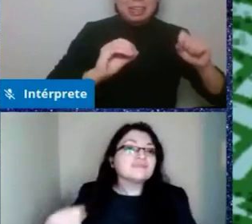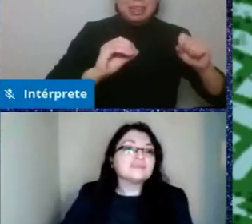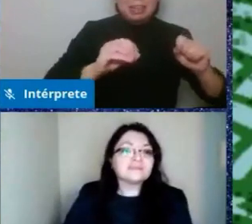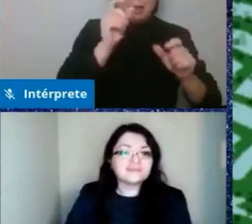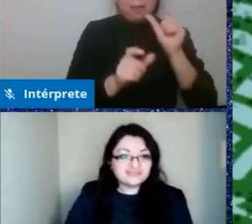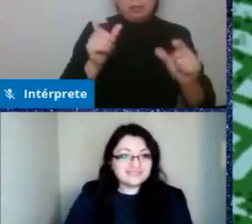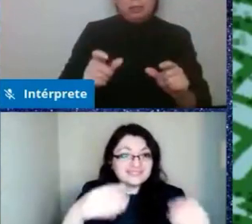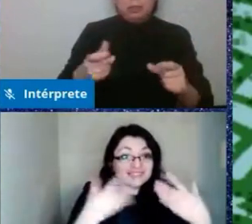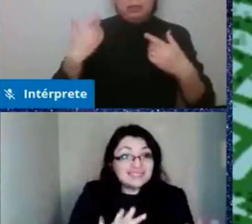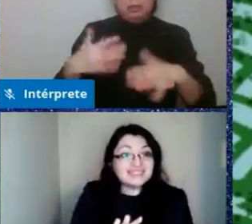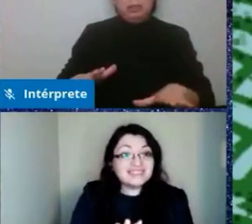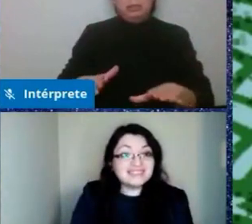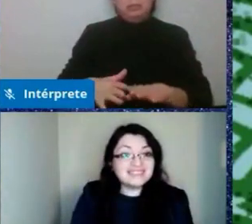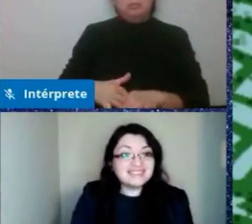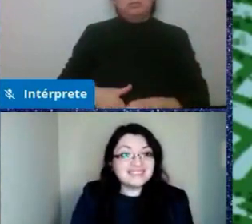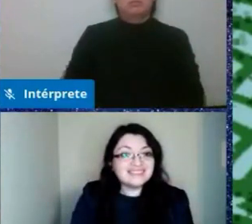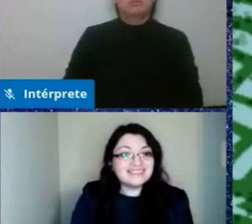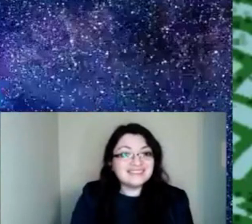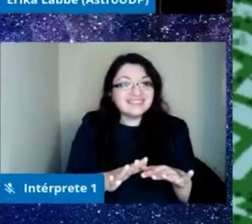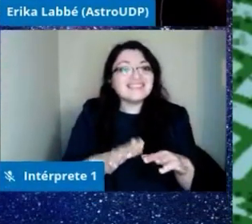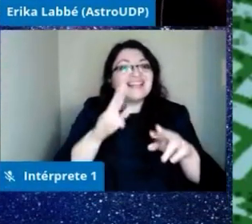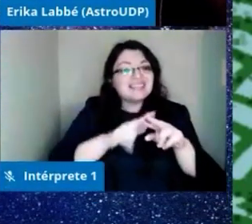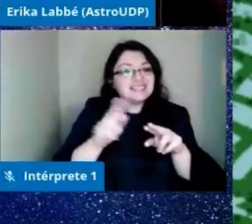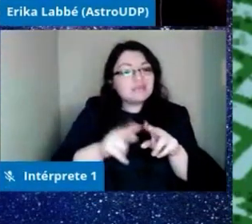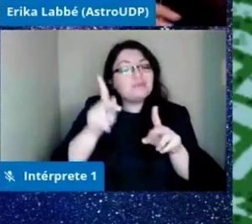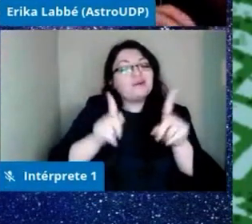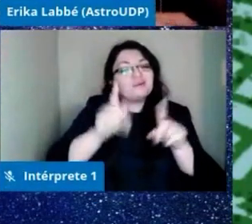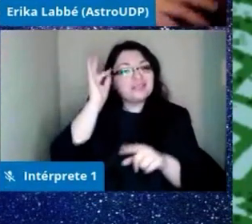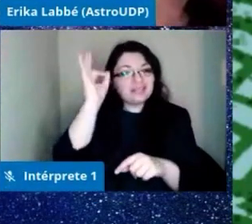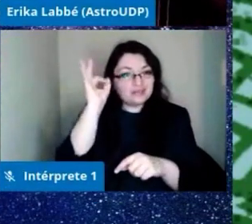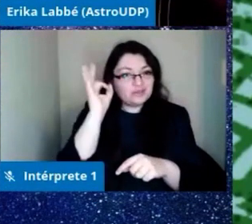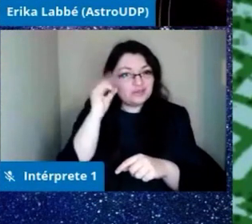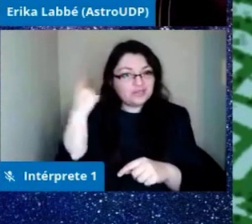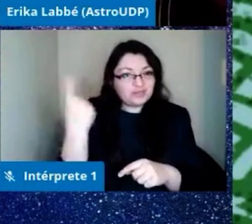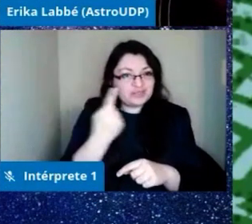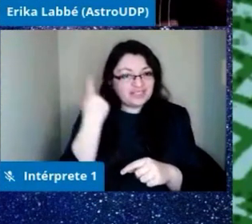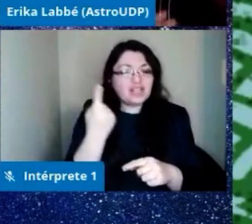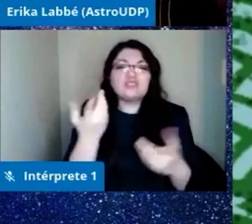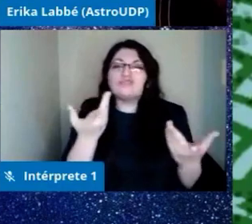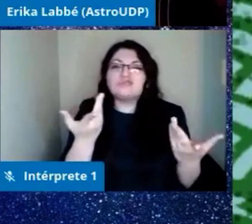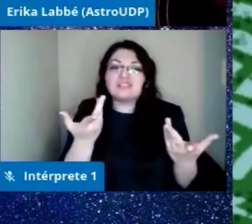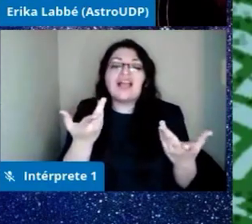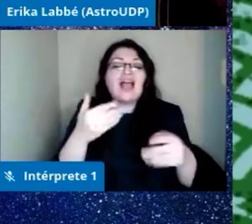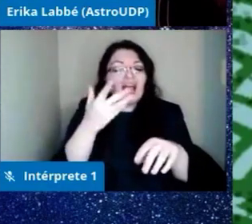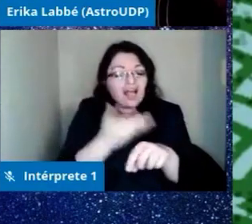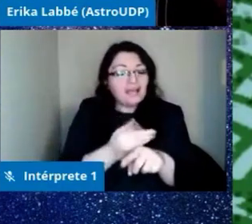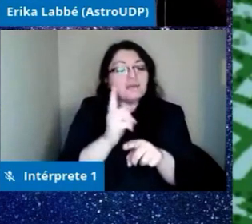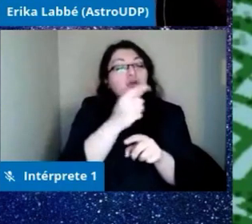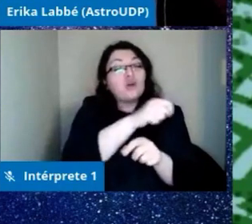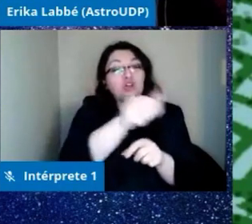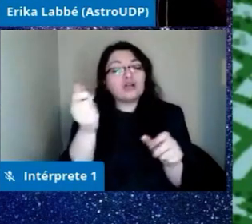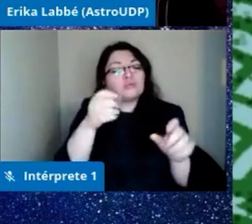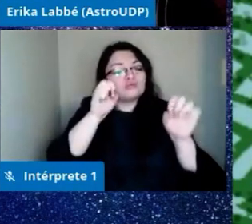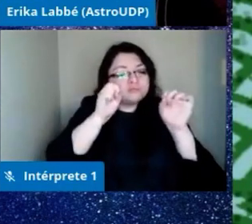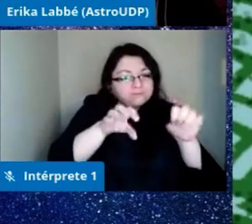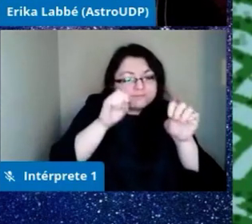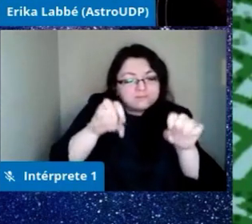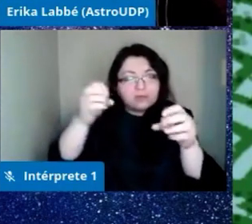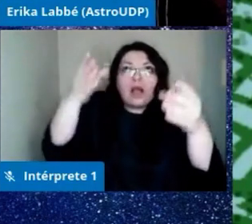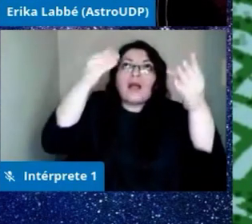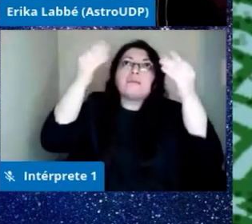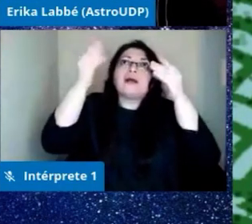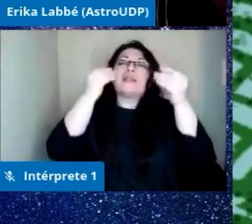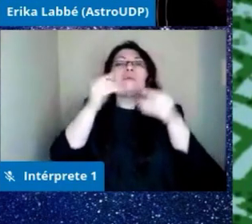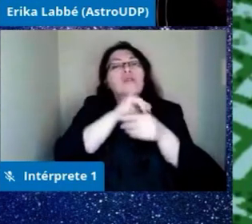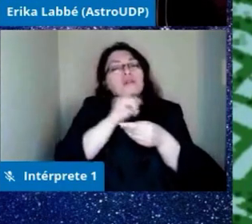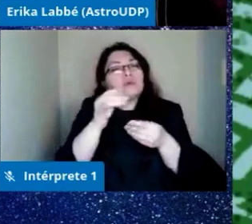ya hemos hecho un par de reuniones generales donde tenemos como una instancia de capacitación para todos y luego vamos discutiendo nuestros temas.